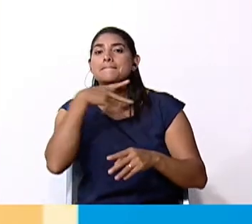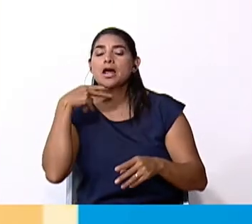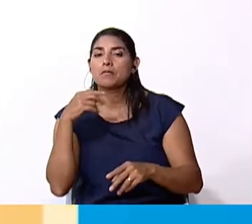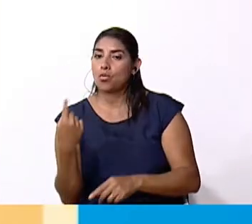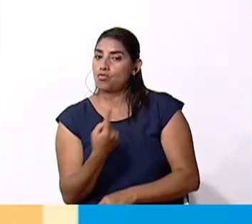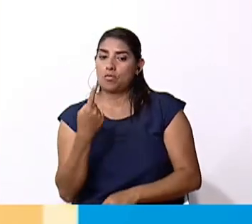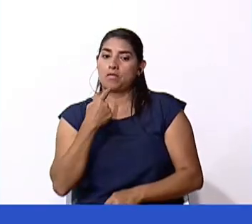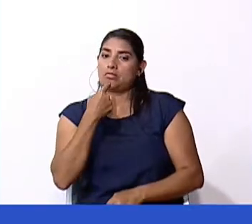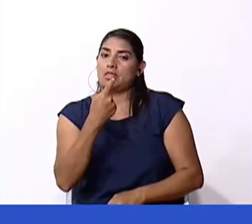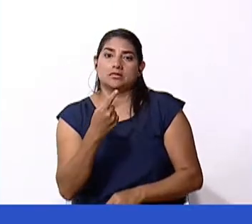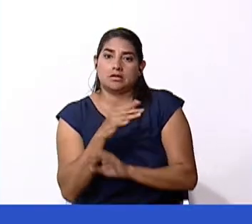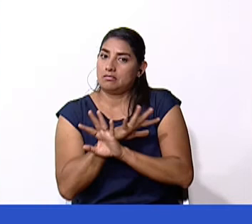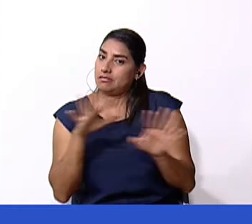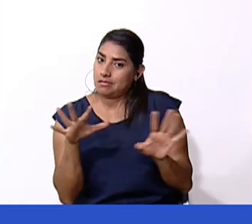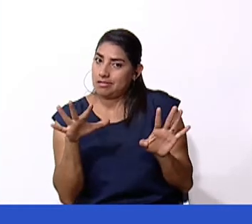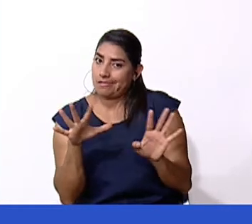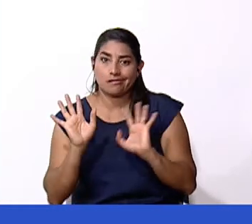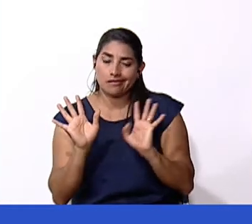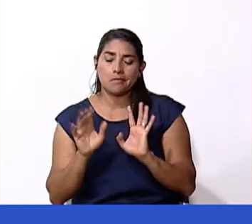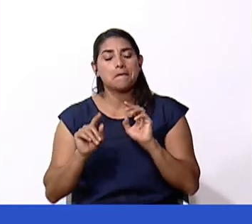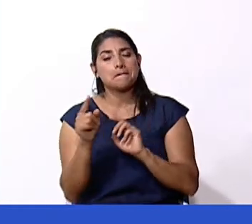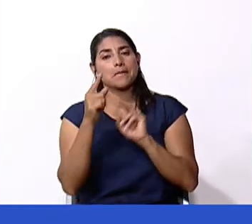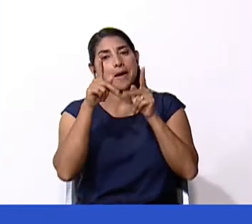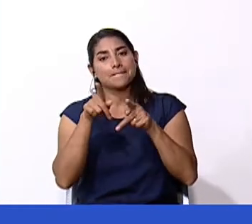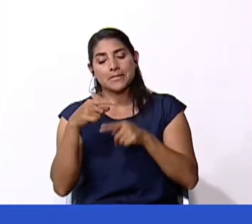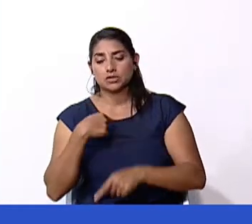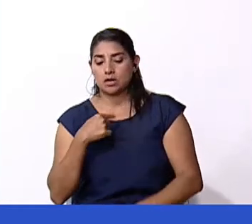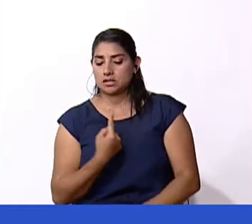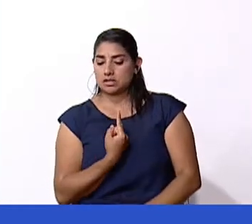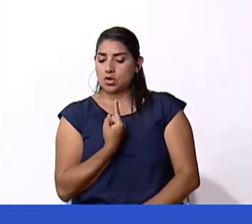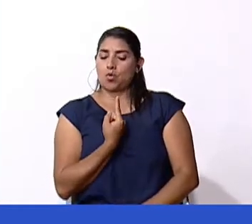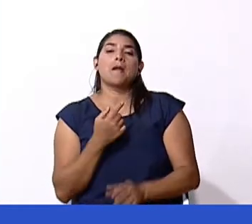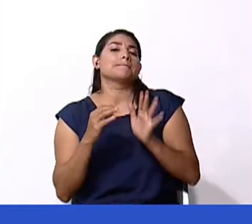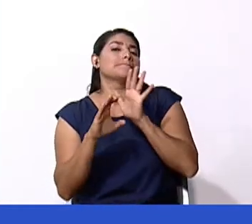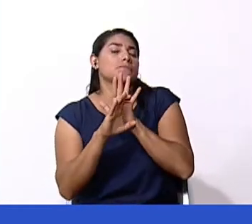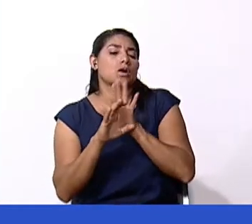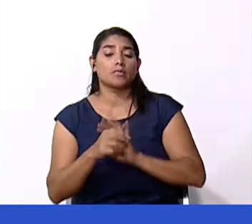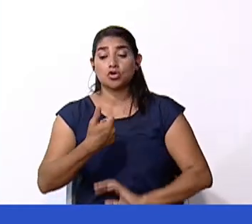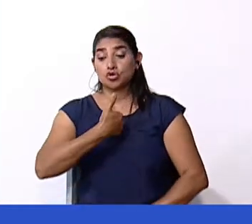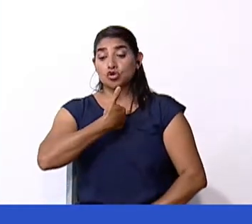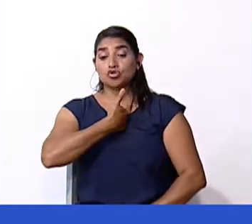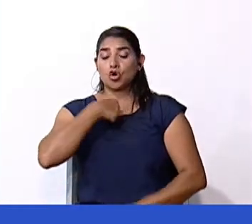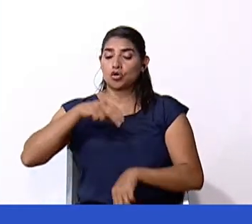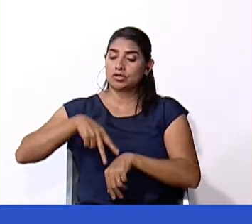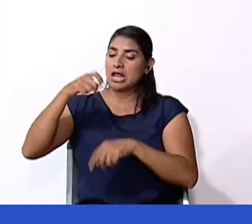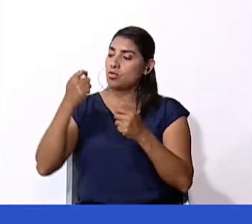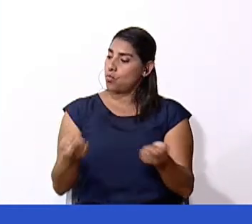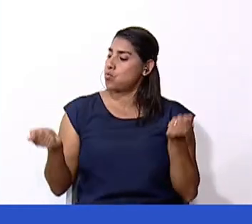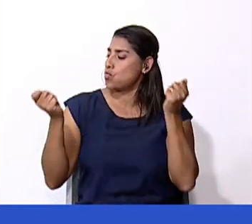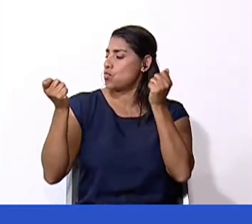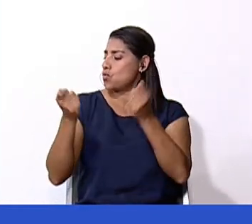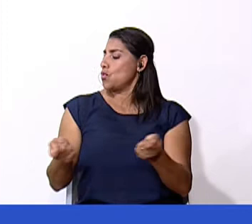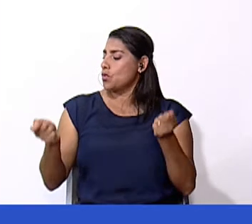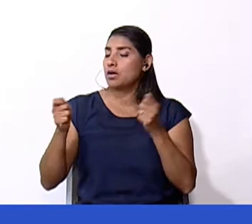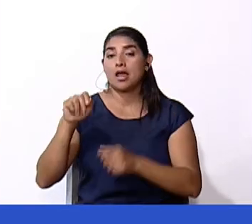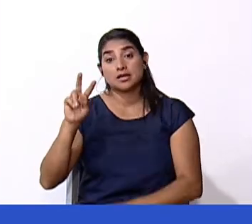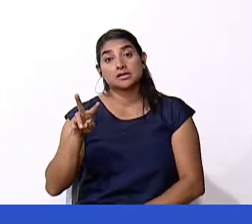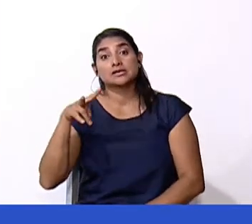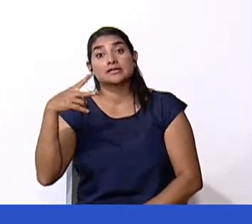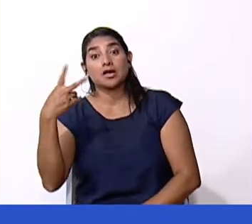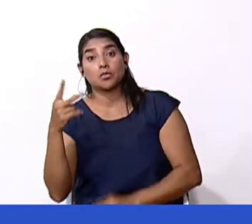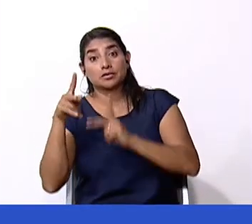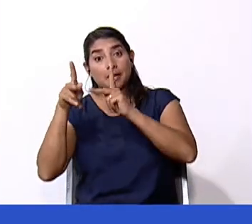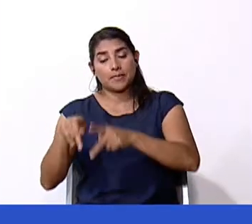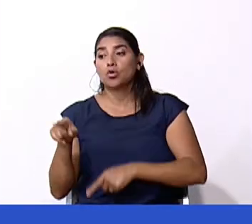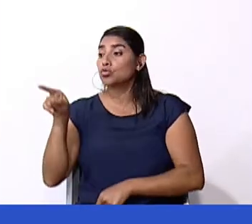no lo pueden decir. Puede ser la primera persona del singular. Por ejemplo, yo salto la soga. Puede ser la segunda persona del